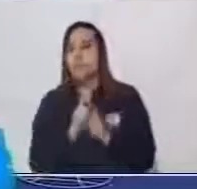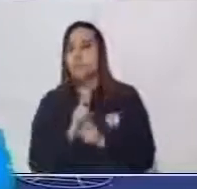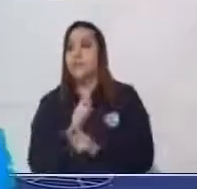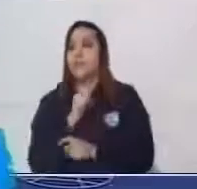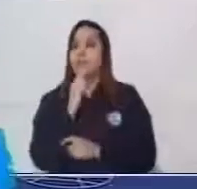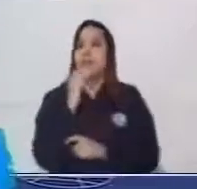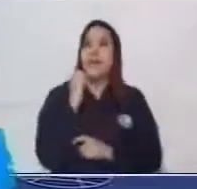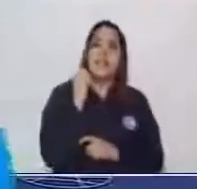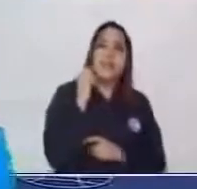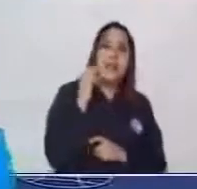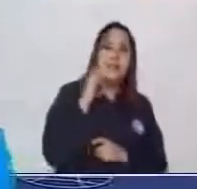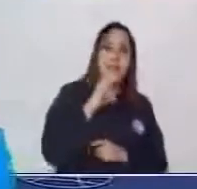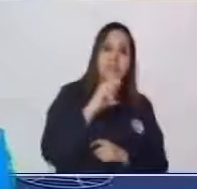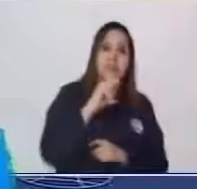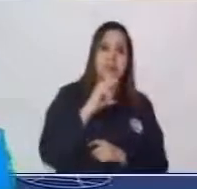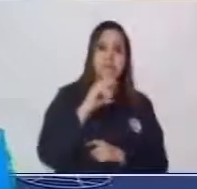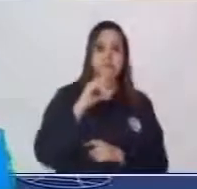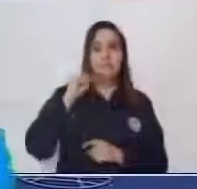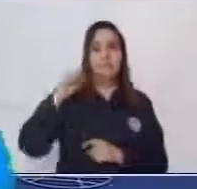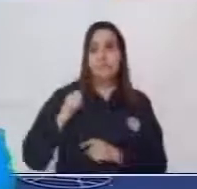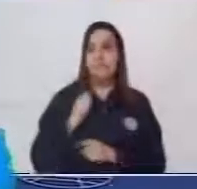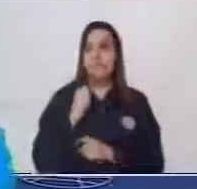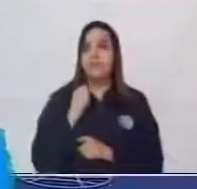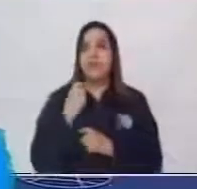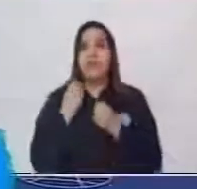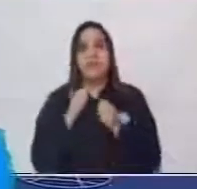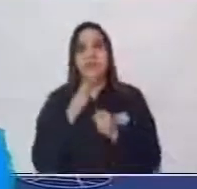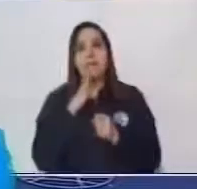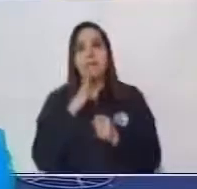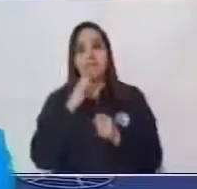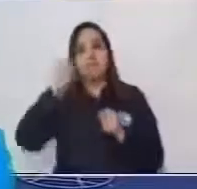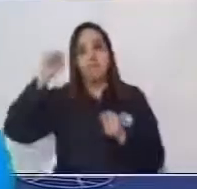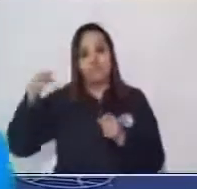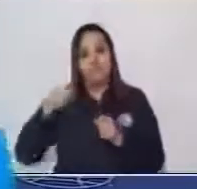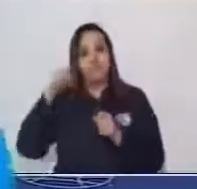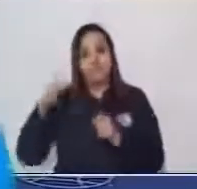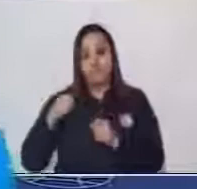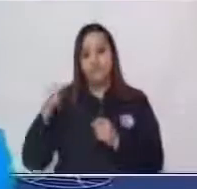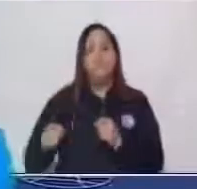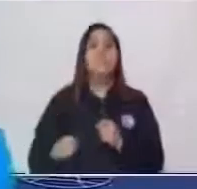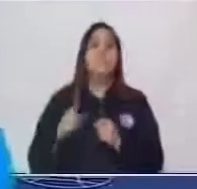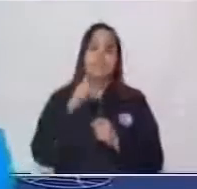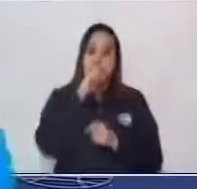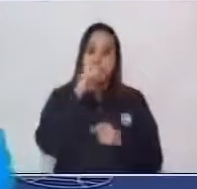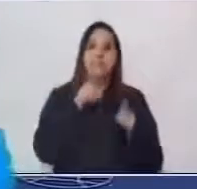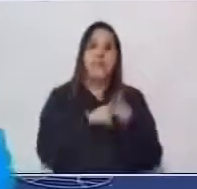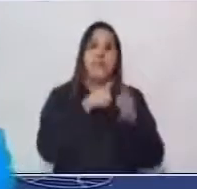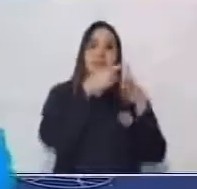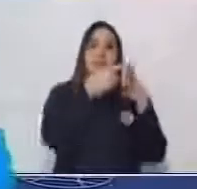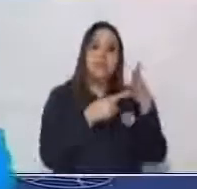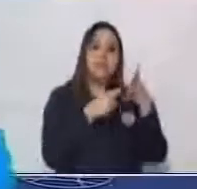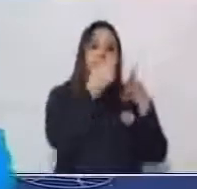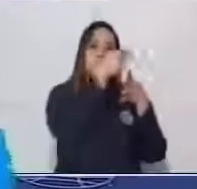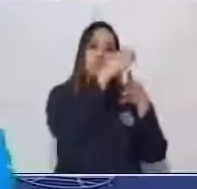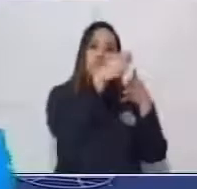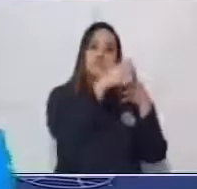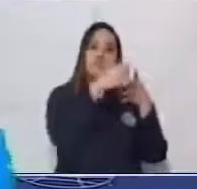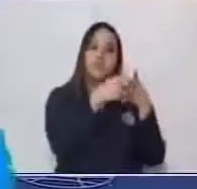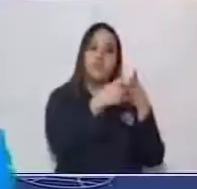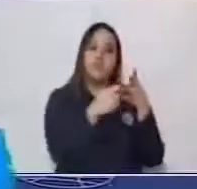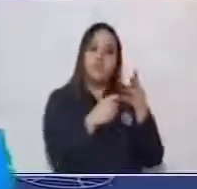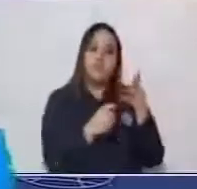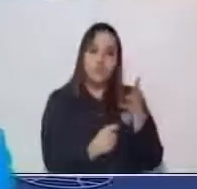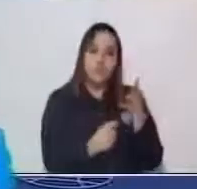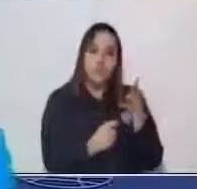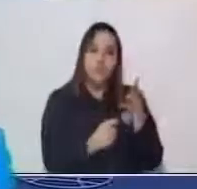C, plantear la metodología, punto y coma, etc. Es decir, para enumerar, si te das cuenta, es como